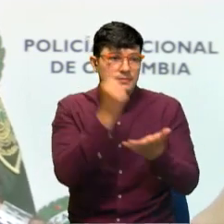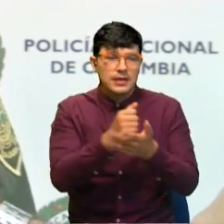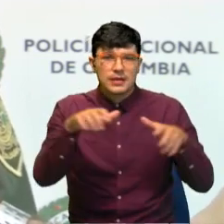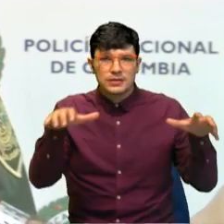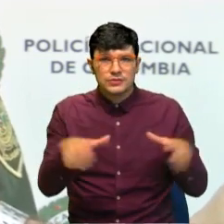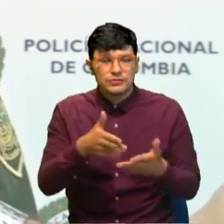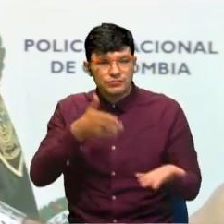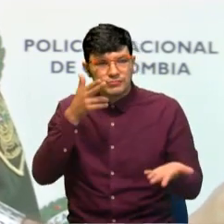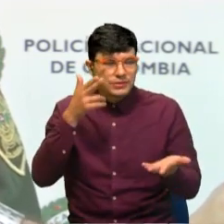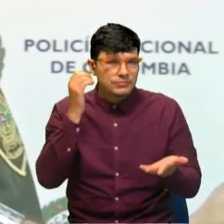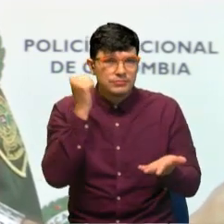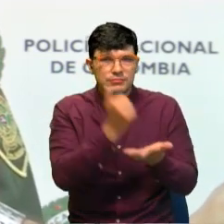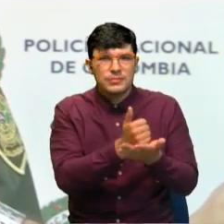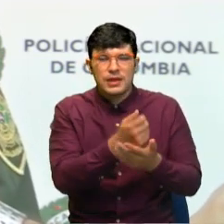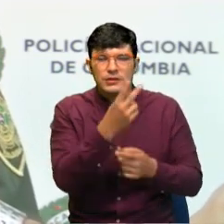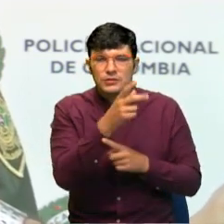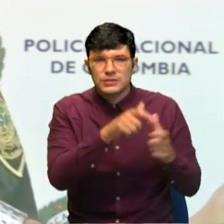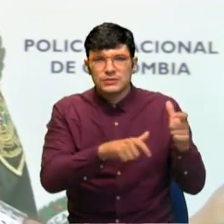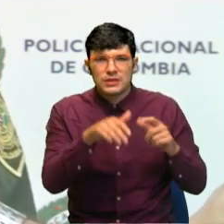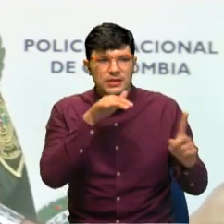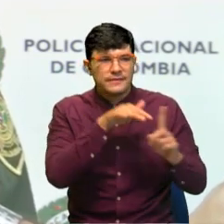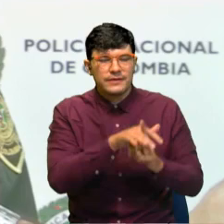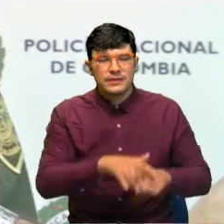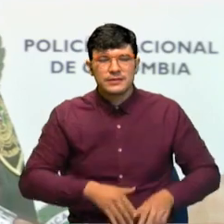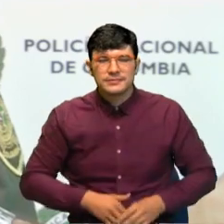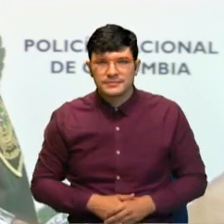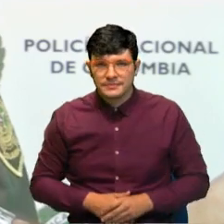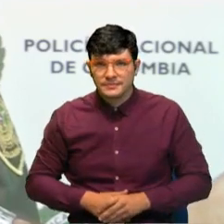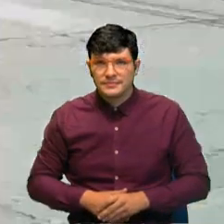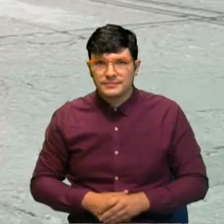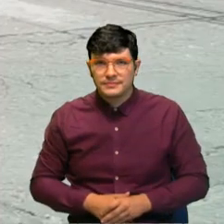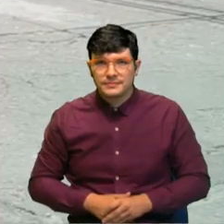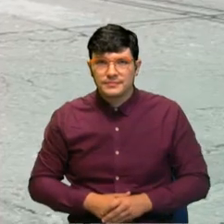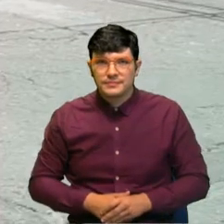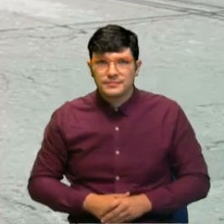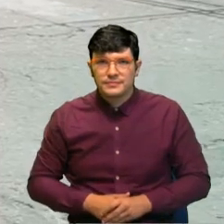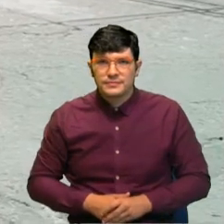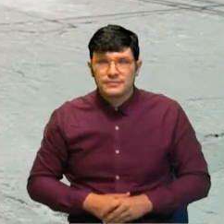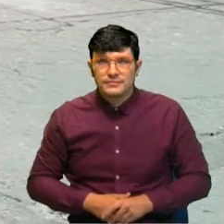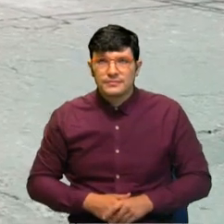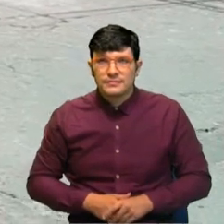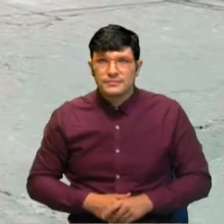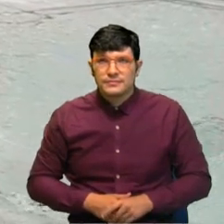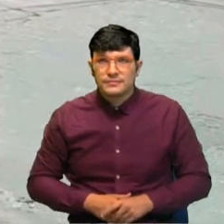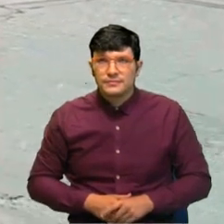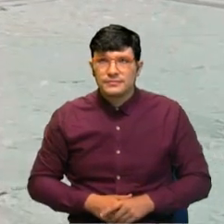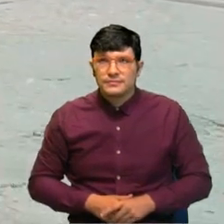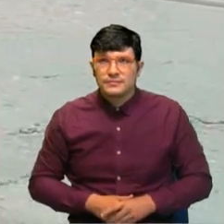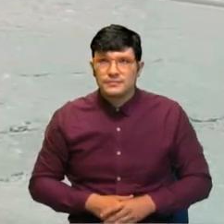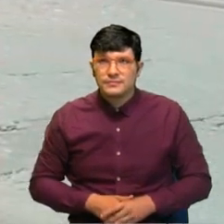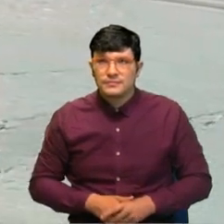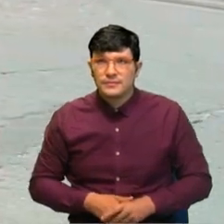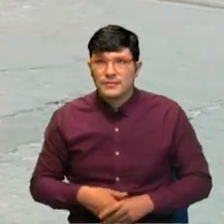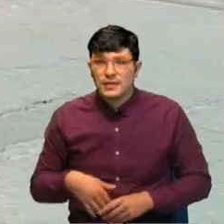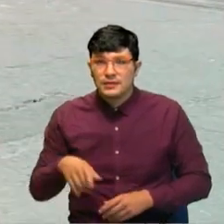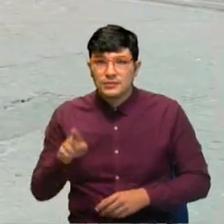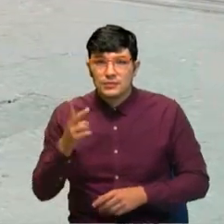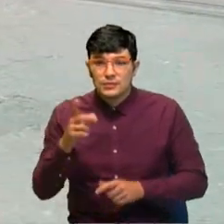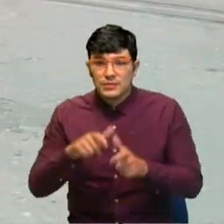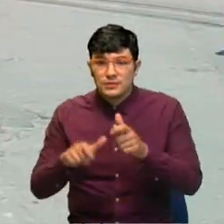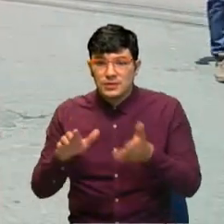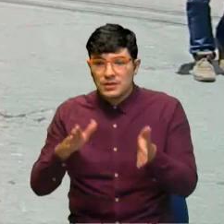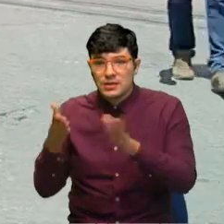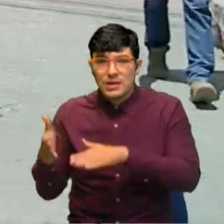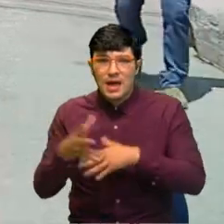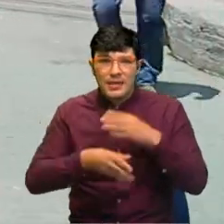arma y resulta impactando en contra de la humanidad de dos que se encontraban en ssd en ese sector con estas muertes y la de la